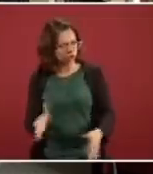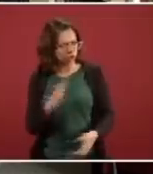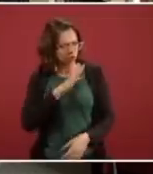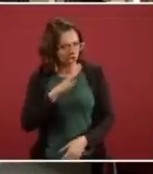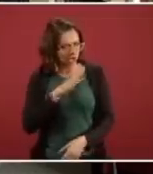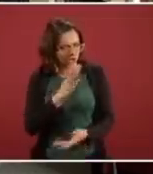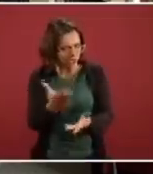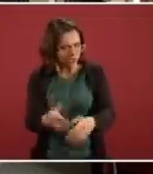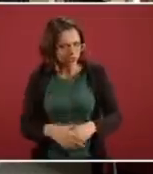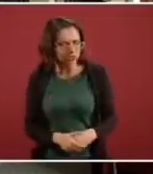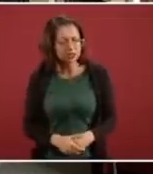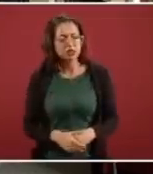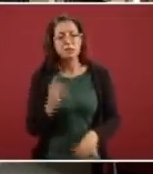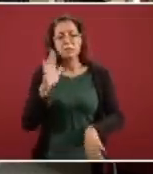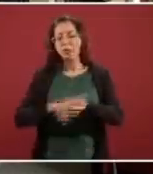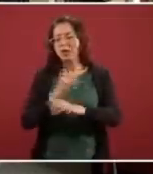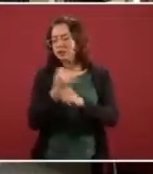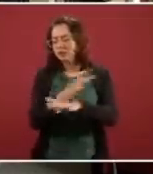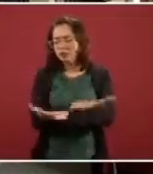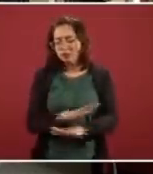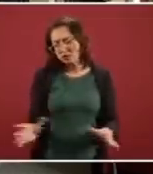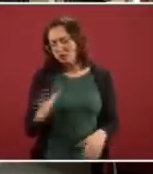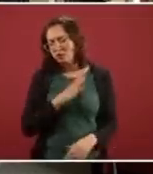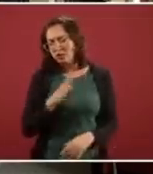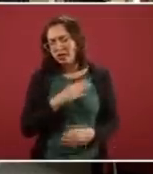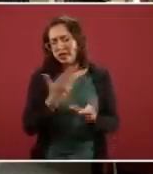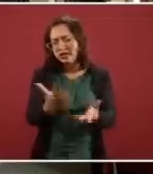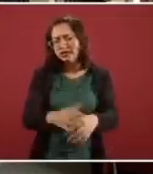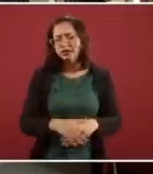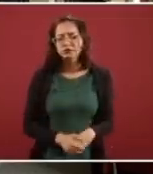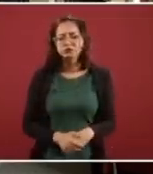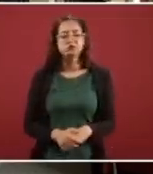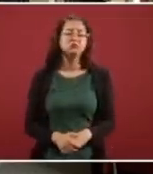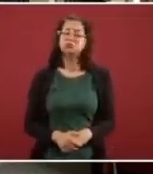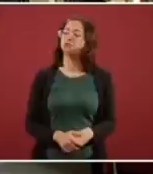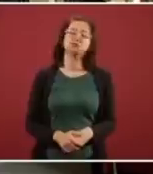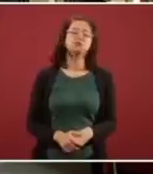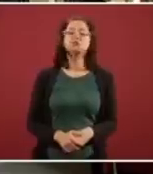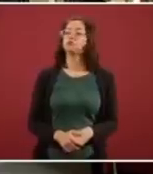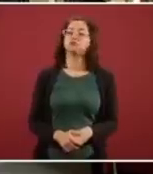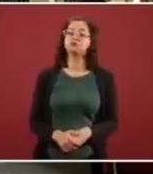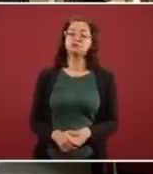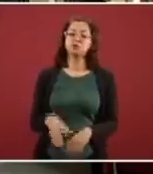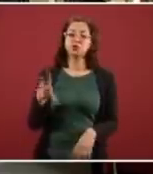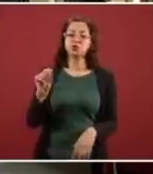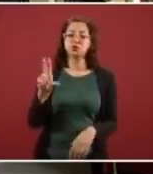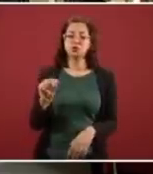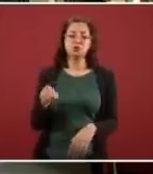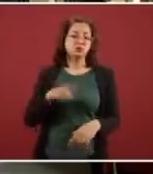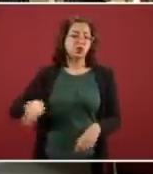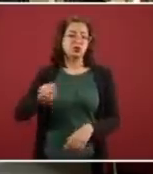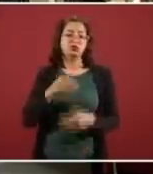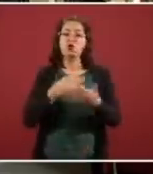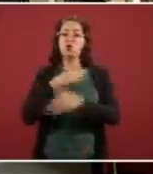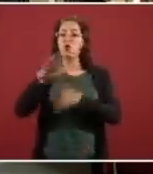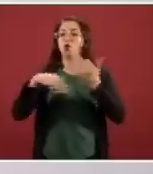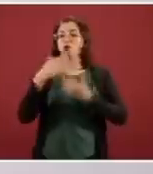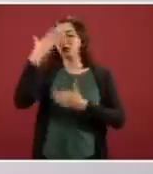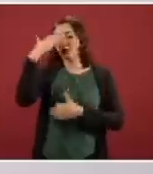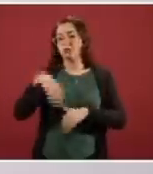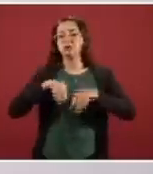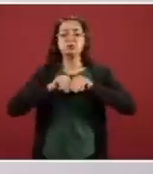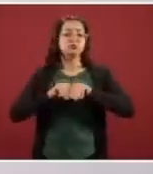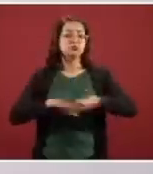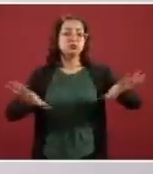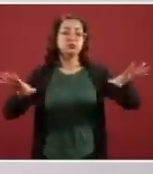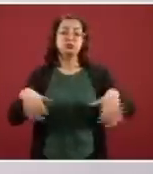¿Mande? ¿No le han revelado más datos sobre el caso? No, lo que ya se sabe es bastante